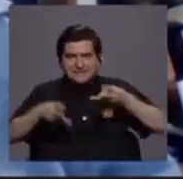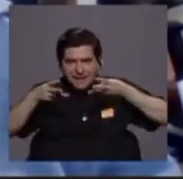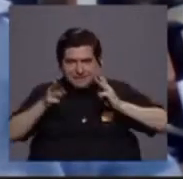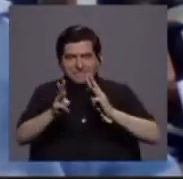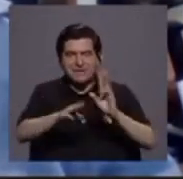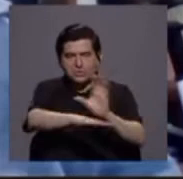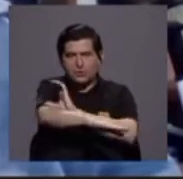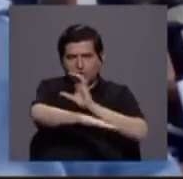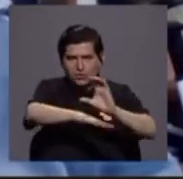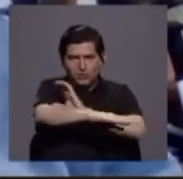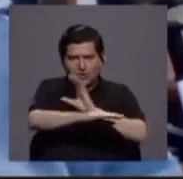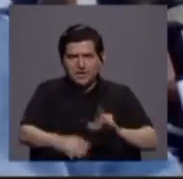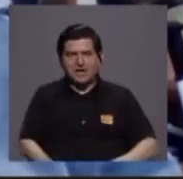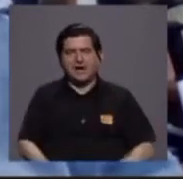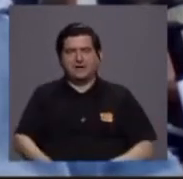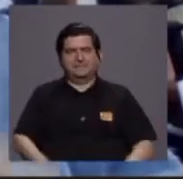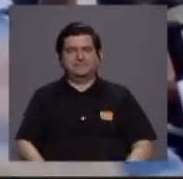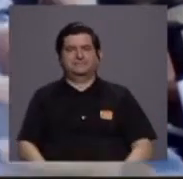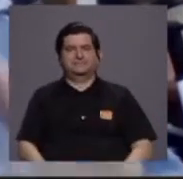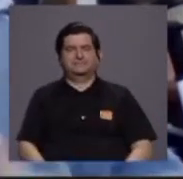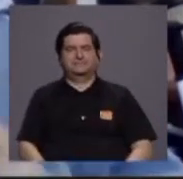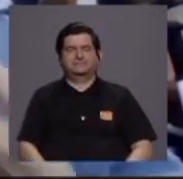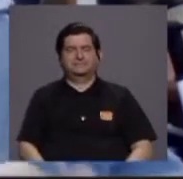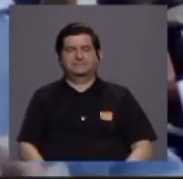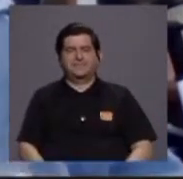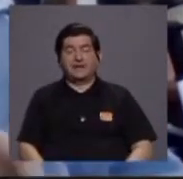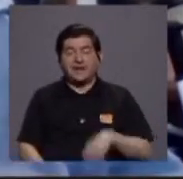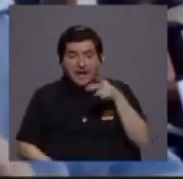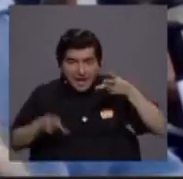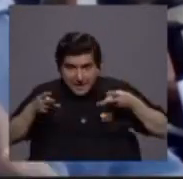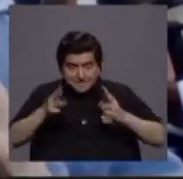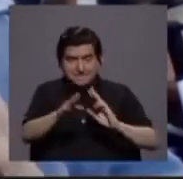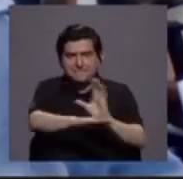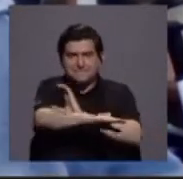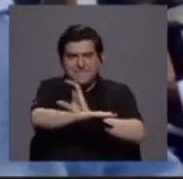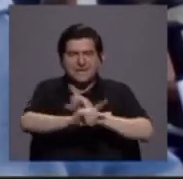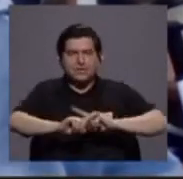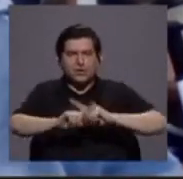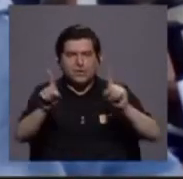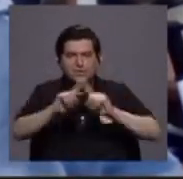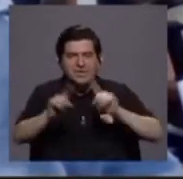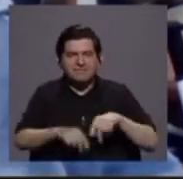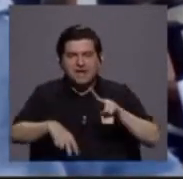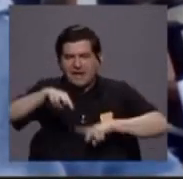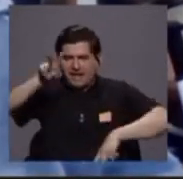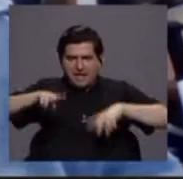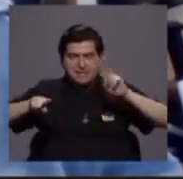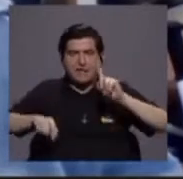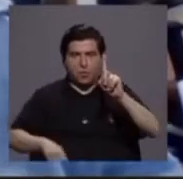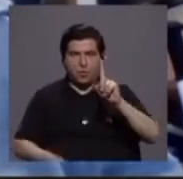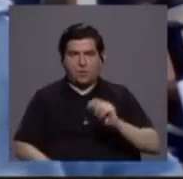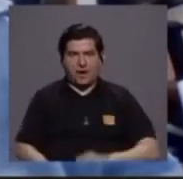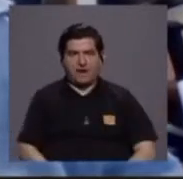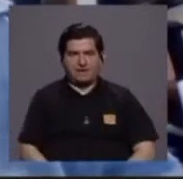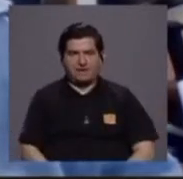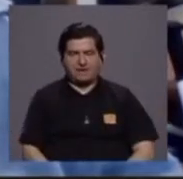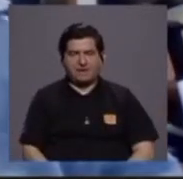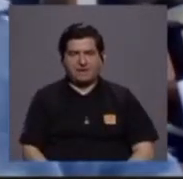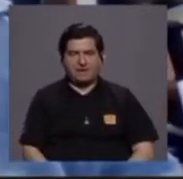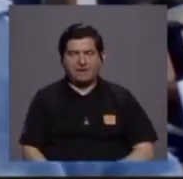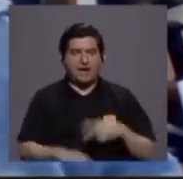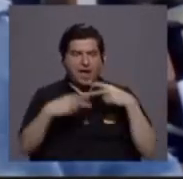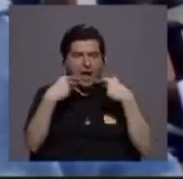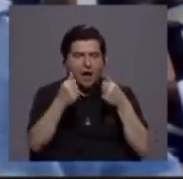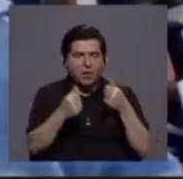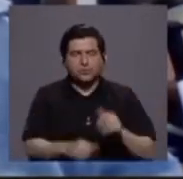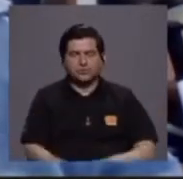computacional, esencialmente. Dentro de la metodología computacional existen distintas variantes. Una pueden ser los autómatas